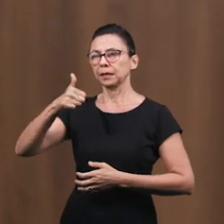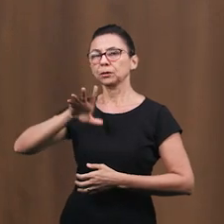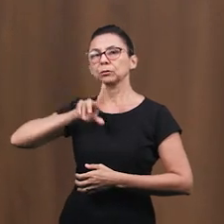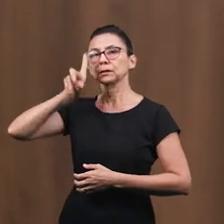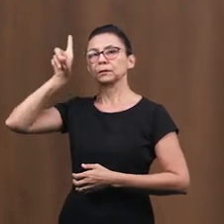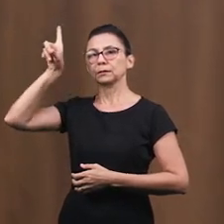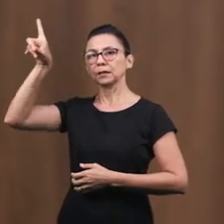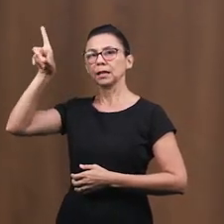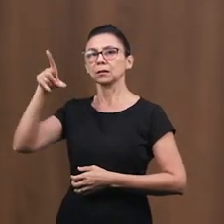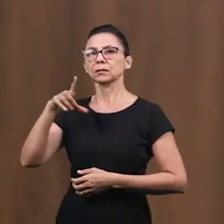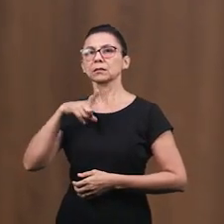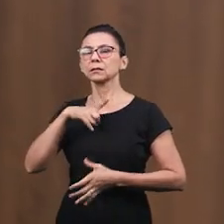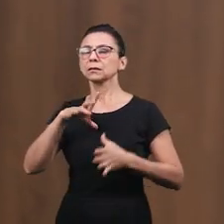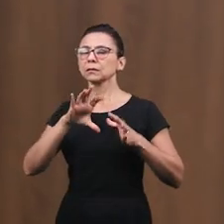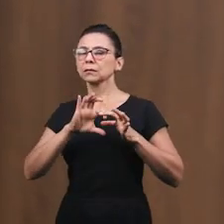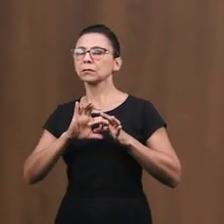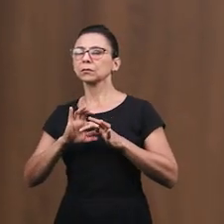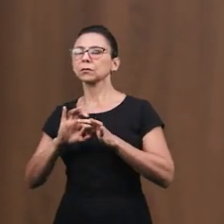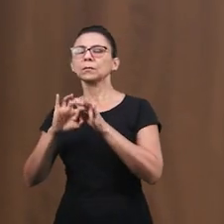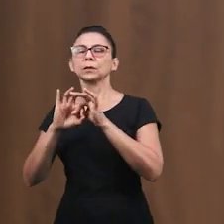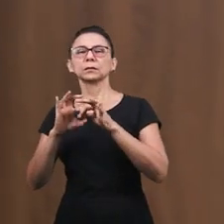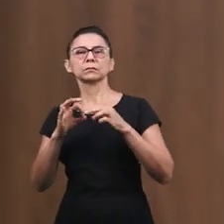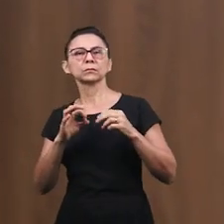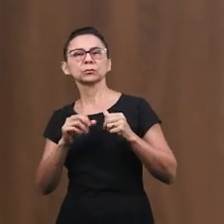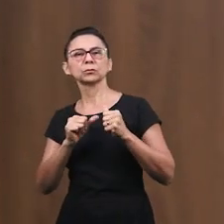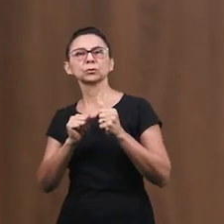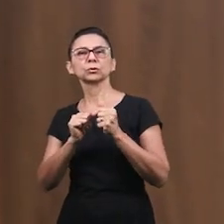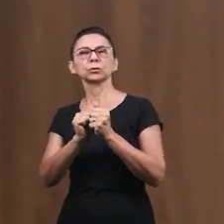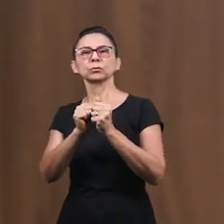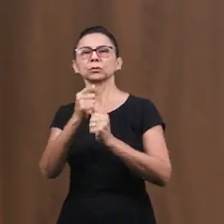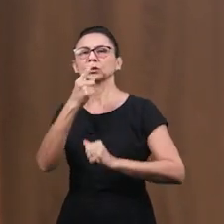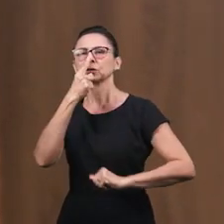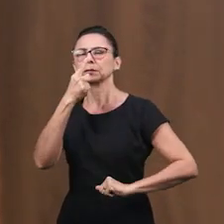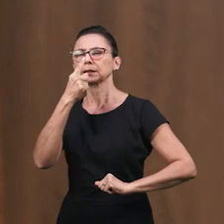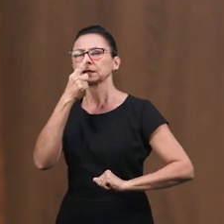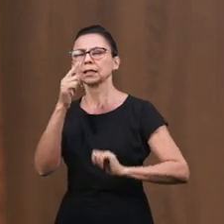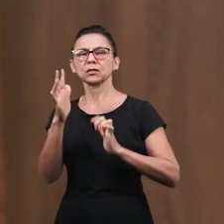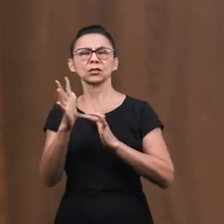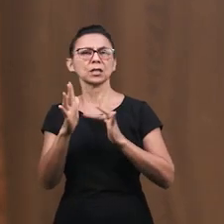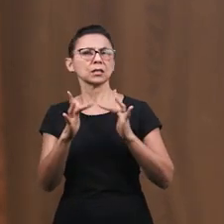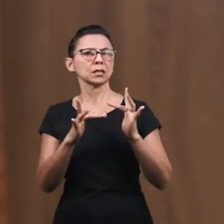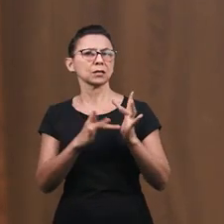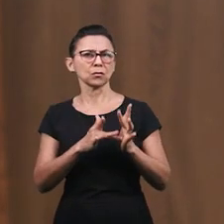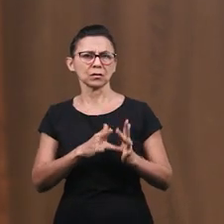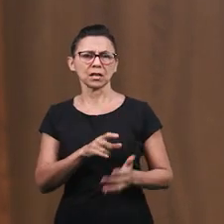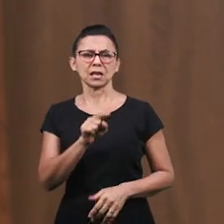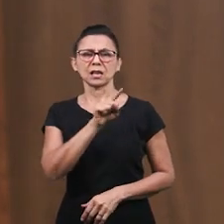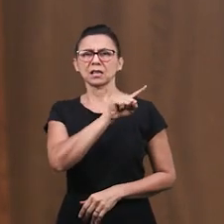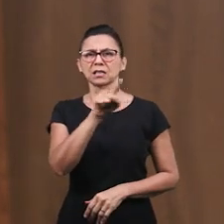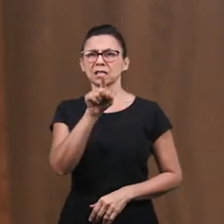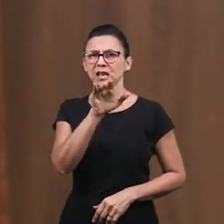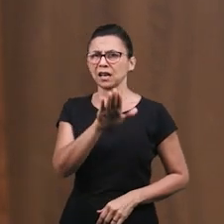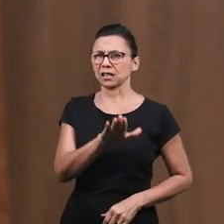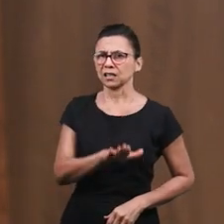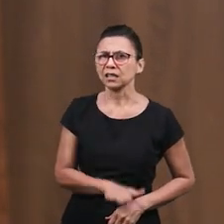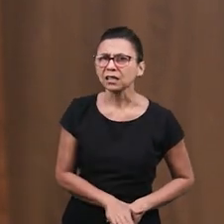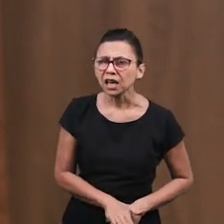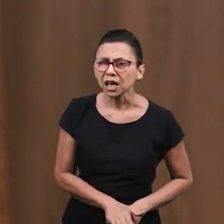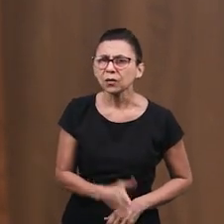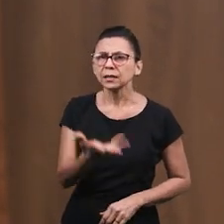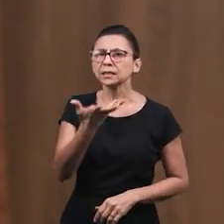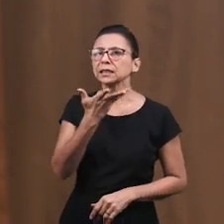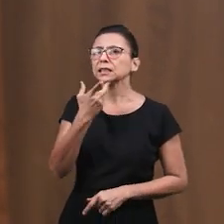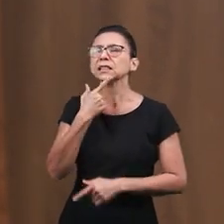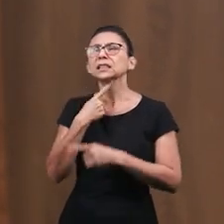con Cristo, para vivir cerca de Jesús. Zaqueo no permitió que nada le impida